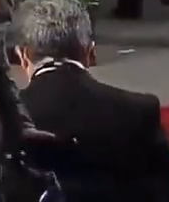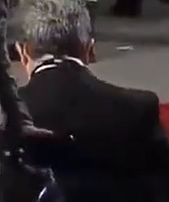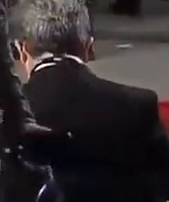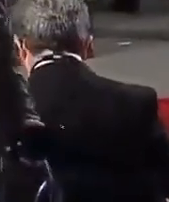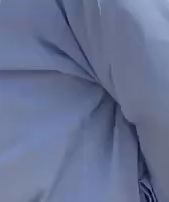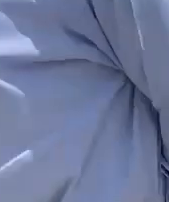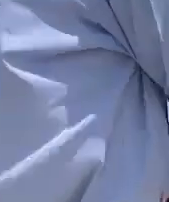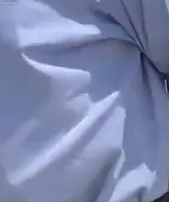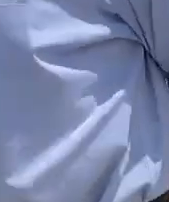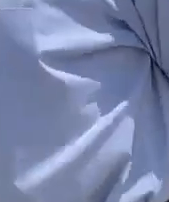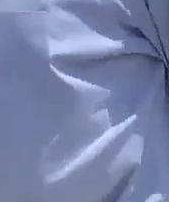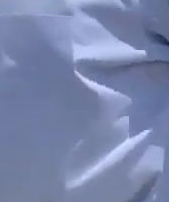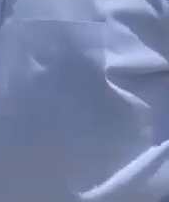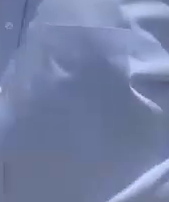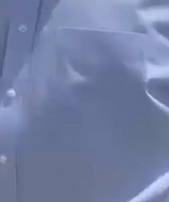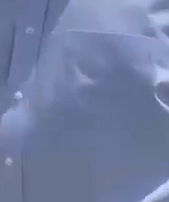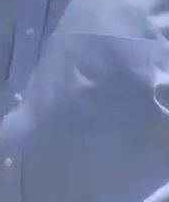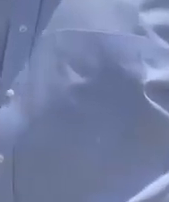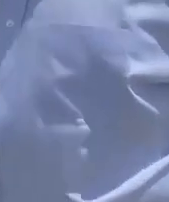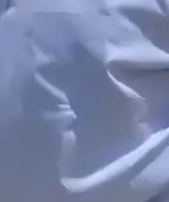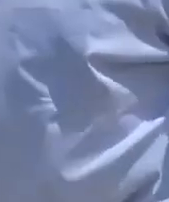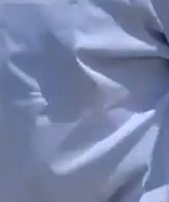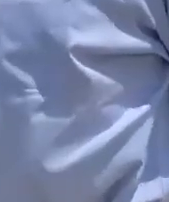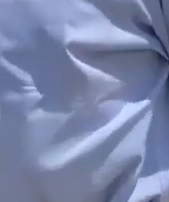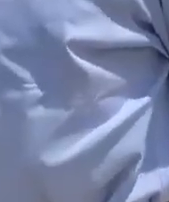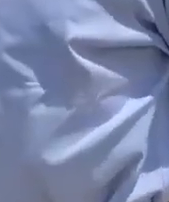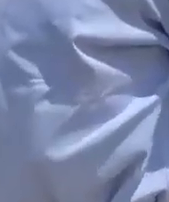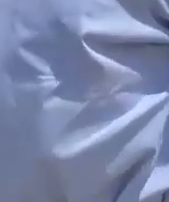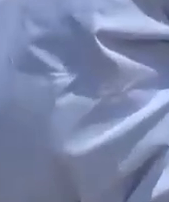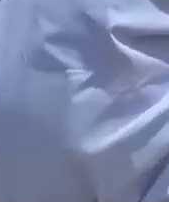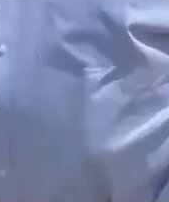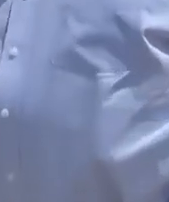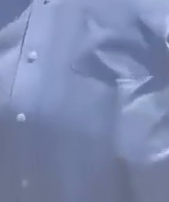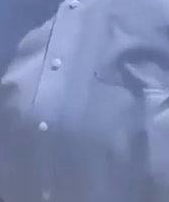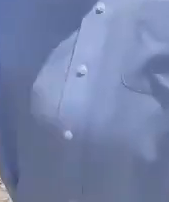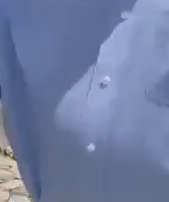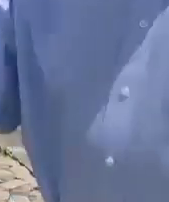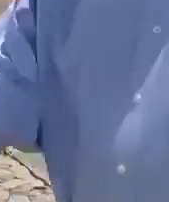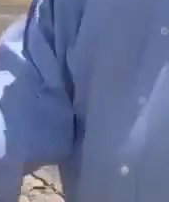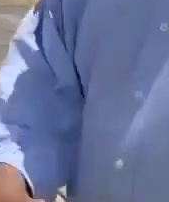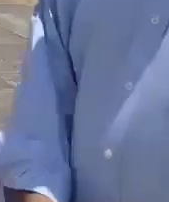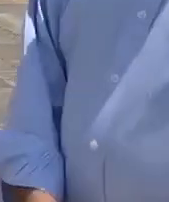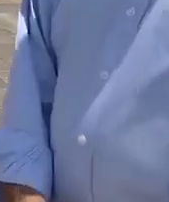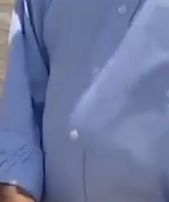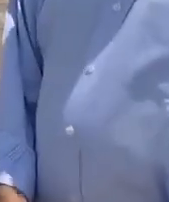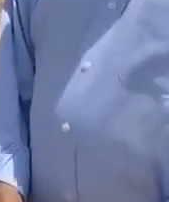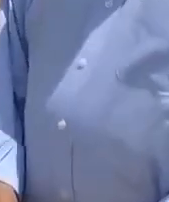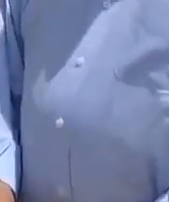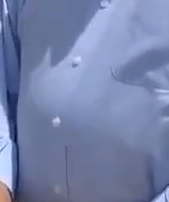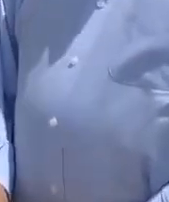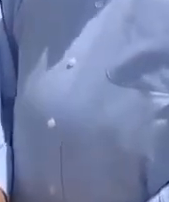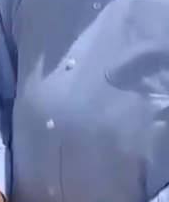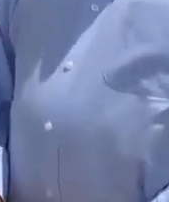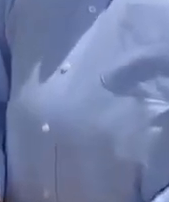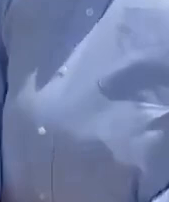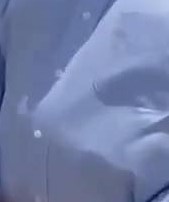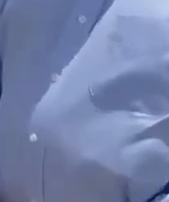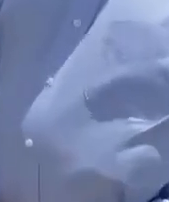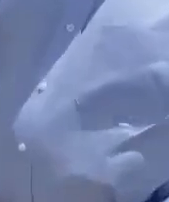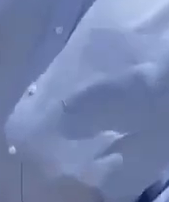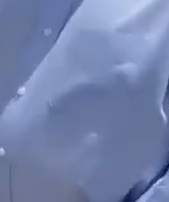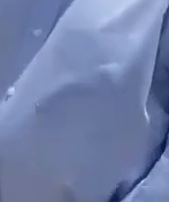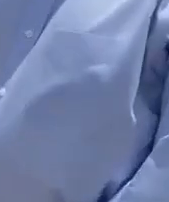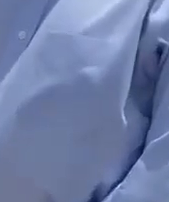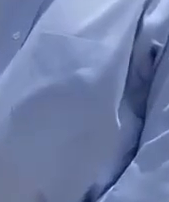a empleadores a no despedir personas a causa de esta medida, que estará vigente entre 30 y 40 días inicialmente y